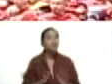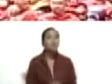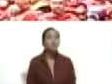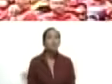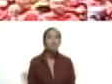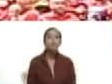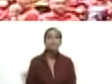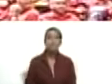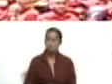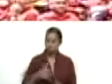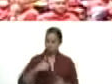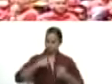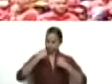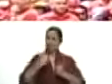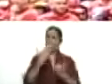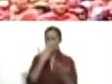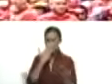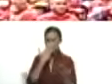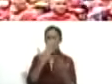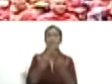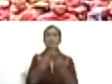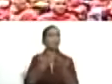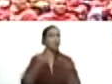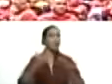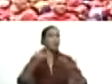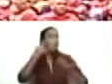Frente a cualquier circunstancia,